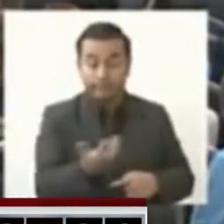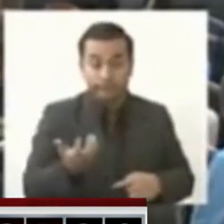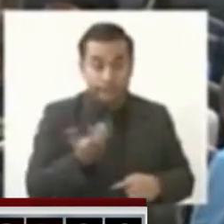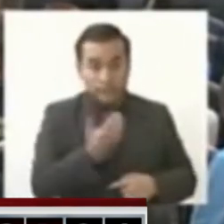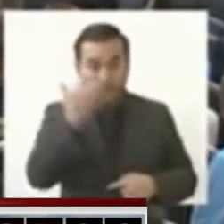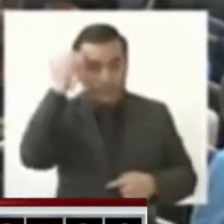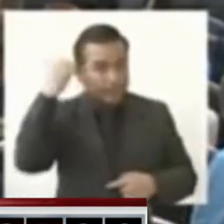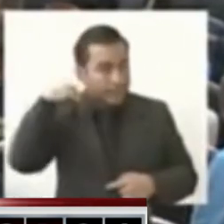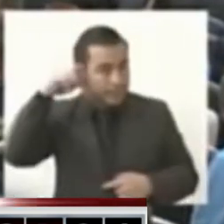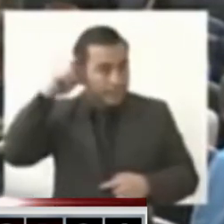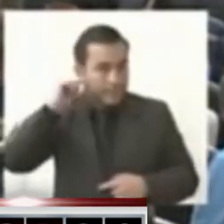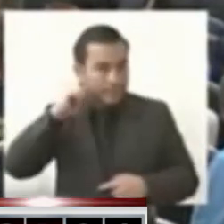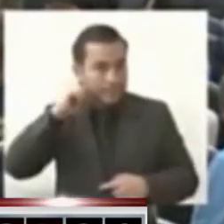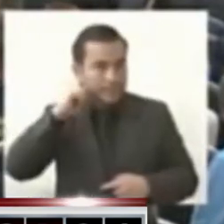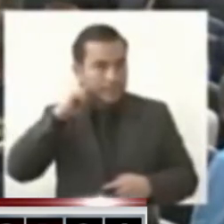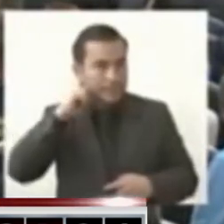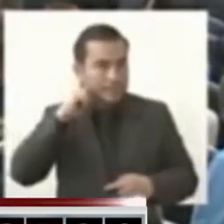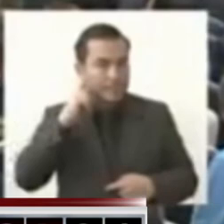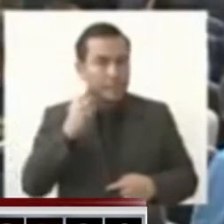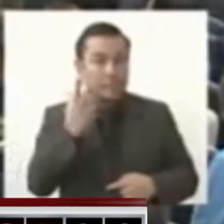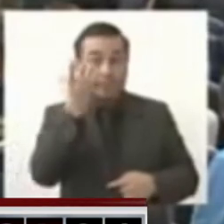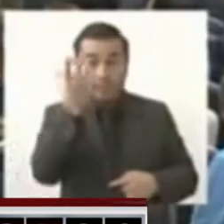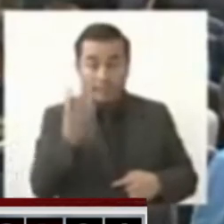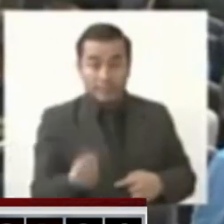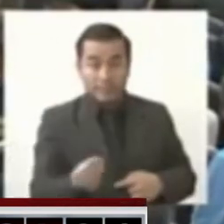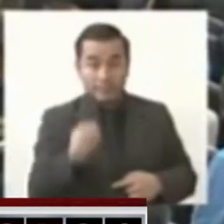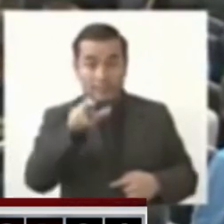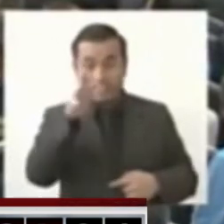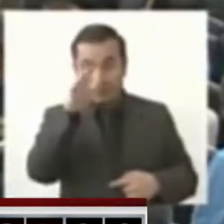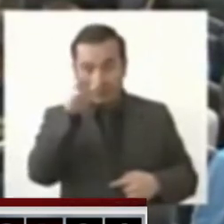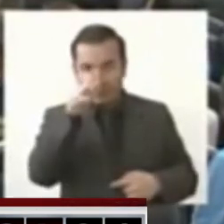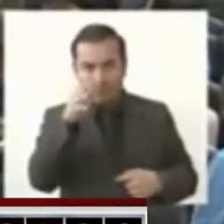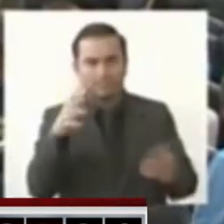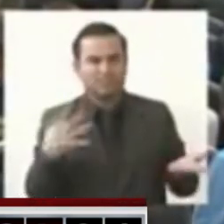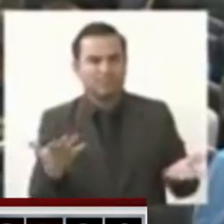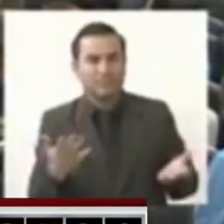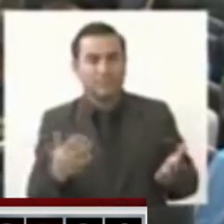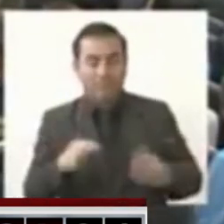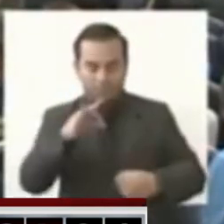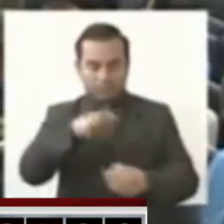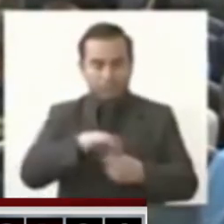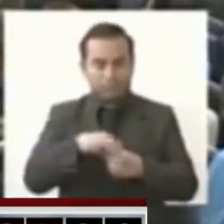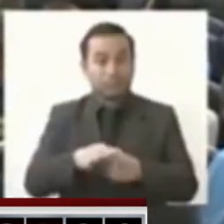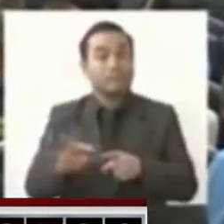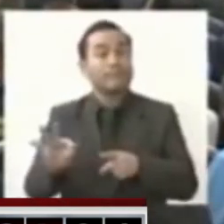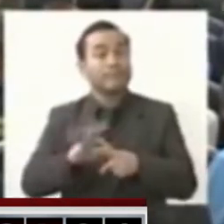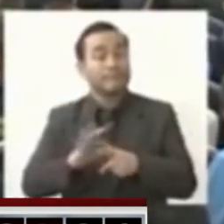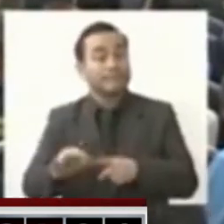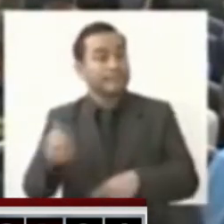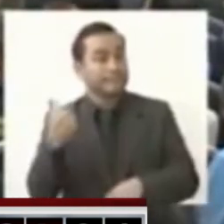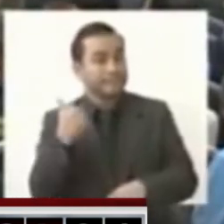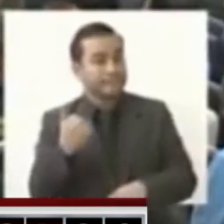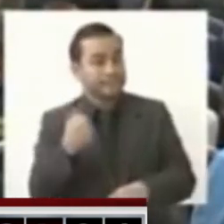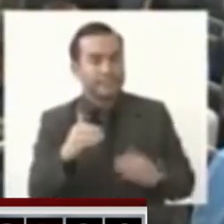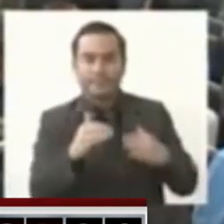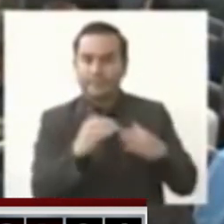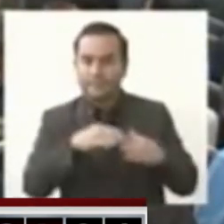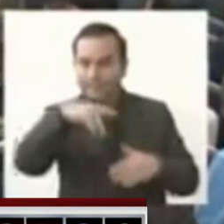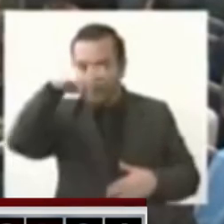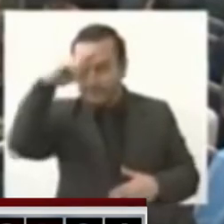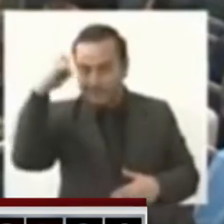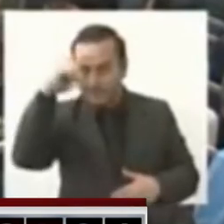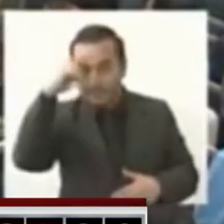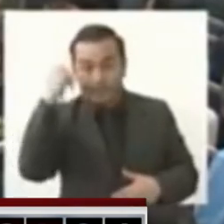aquellas que entregaron en el territorio todo de sí para que estas elecciones pudieran cosechar